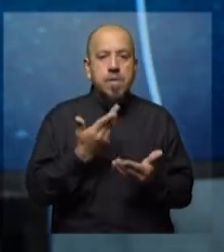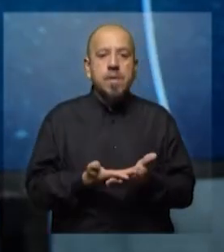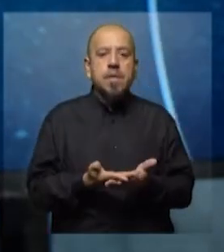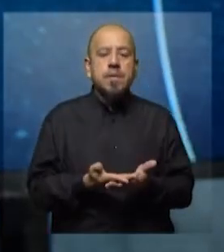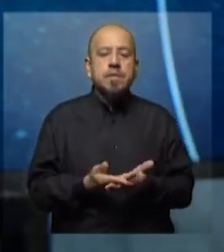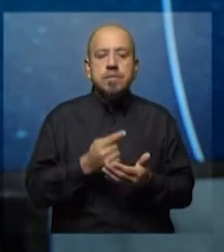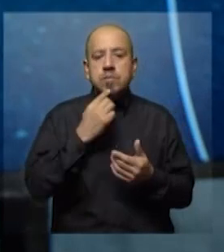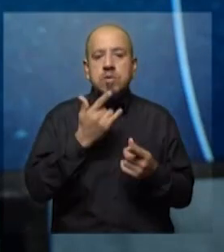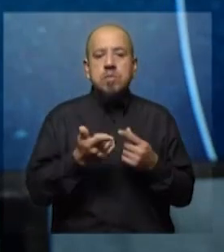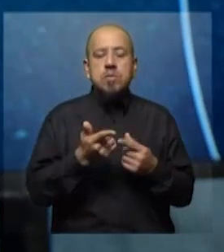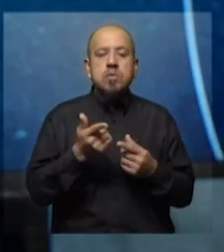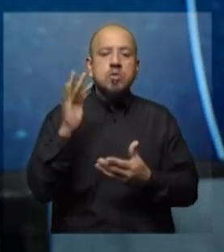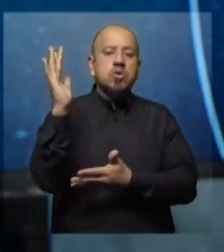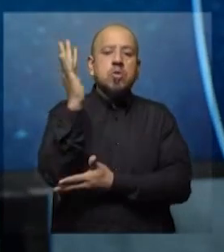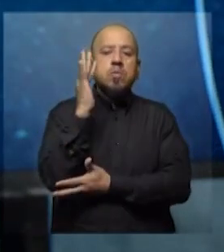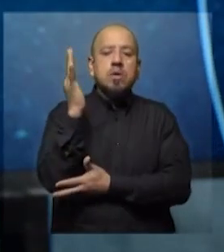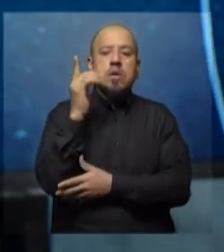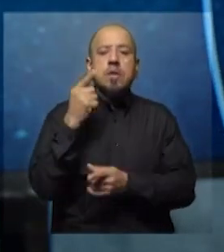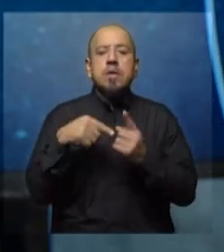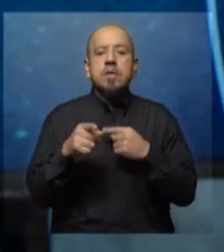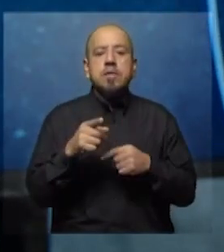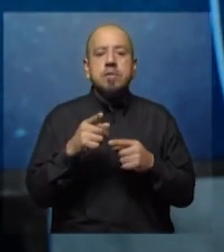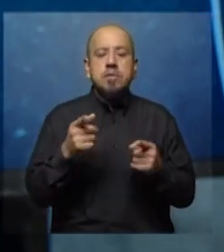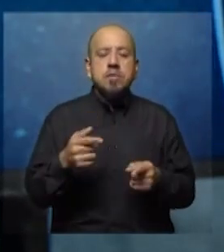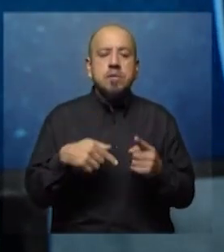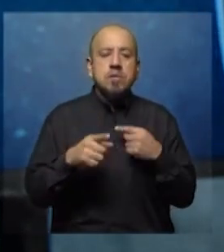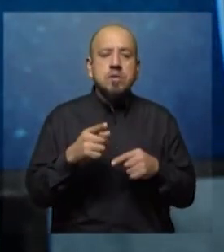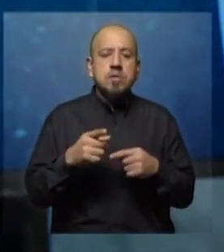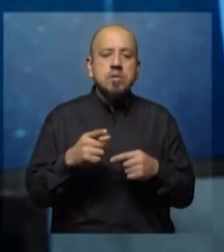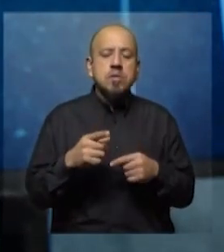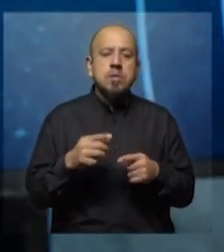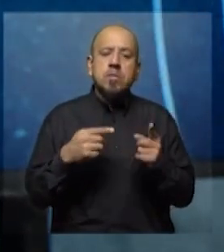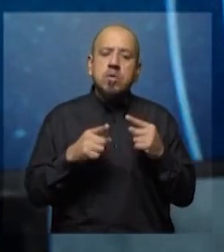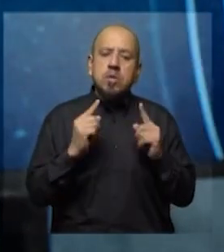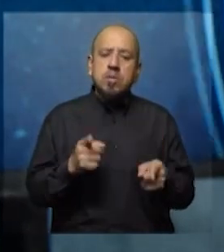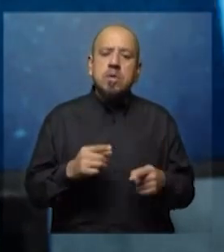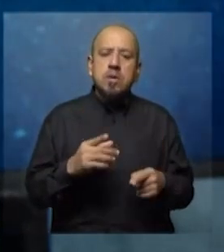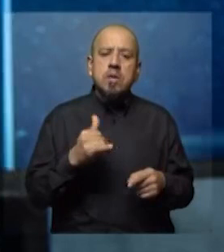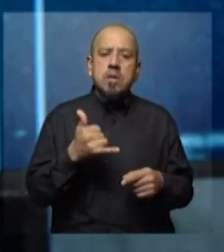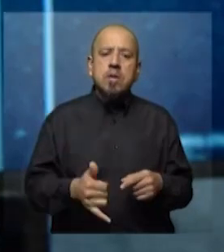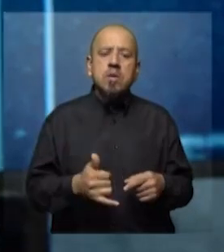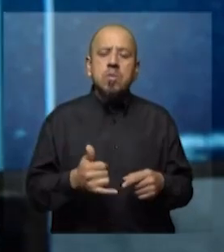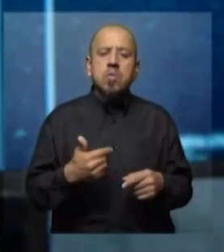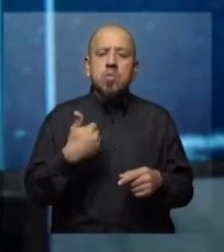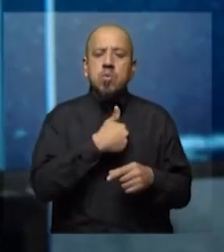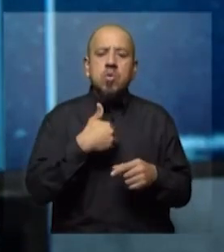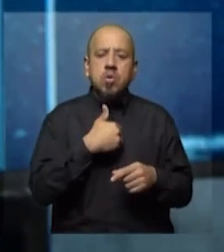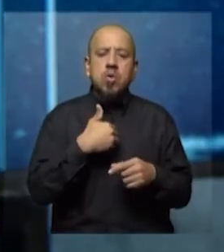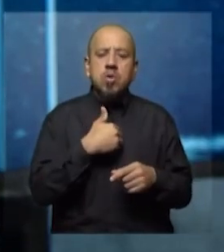que le había hecho por ejemplo de los parques le Vivir la experiencia los Ulises y las gurisas pero también el tener un papel activo